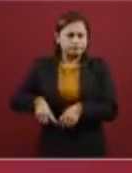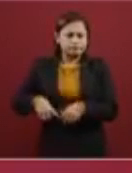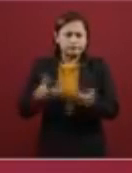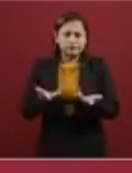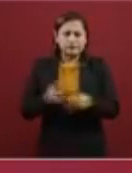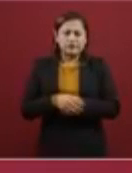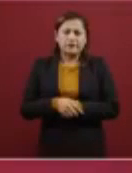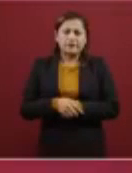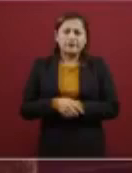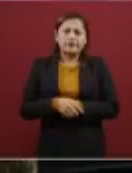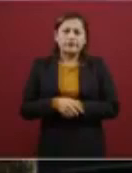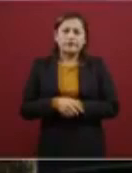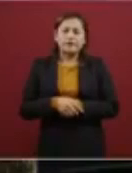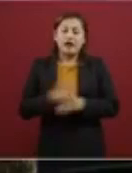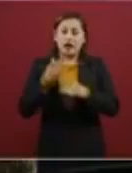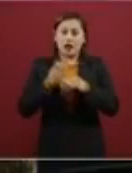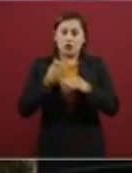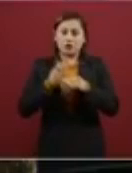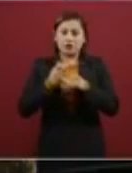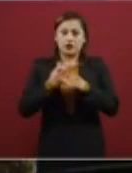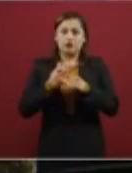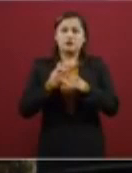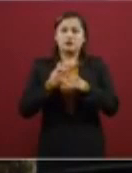Vamos nosotros a resolver el problema.